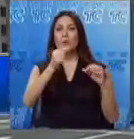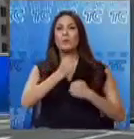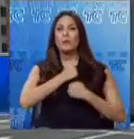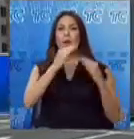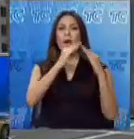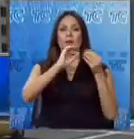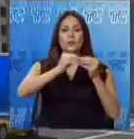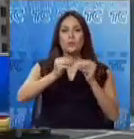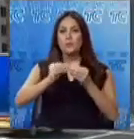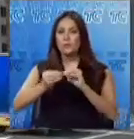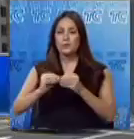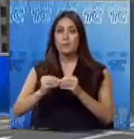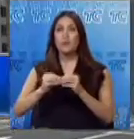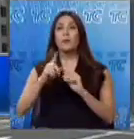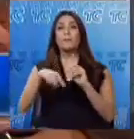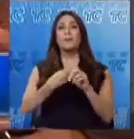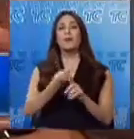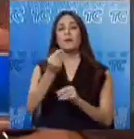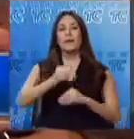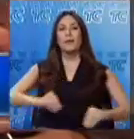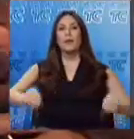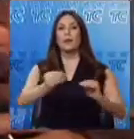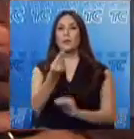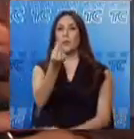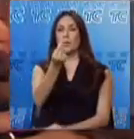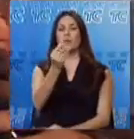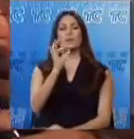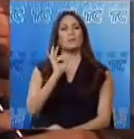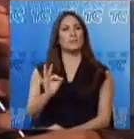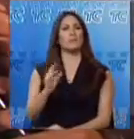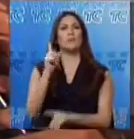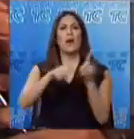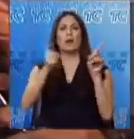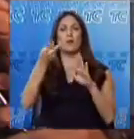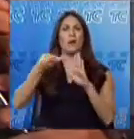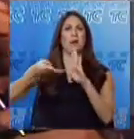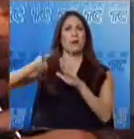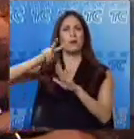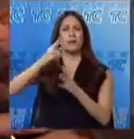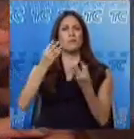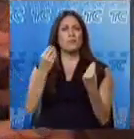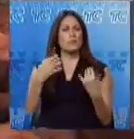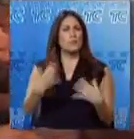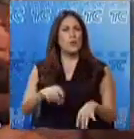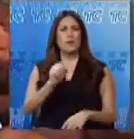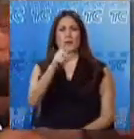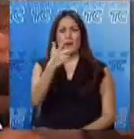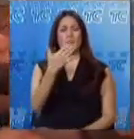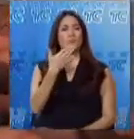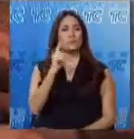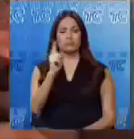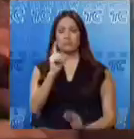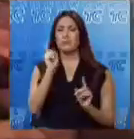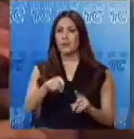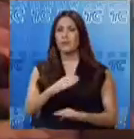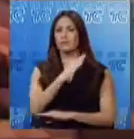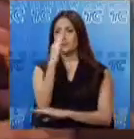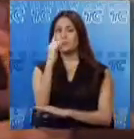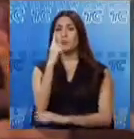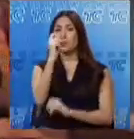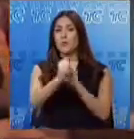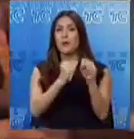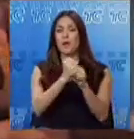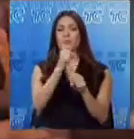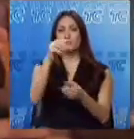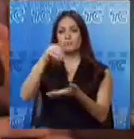regular los precios de las casas y terrenos. Y en el caso de los ciudadanos también, para que sea una fuente de actualización de los catastros, se les está otorgando el plazo de un año a